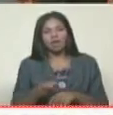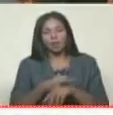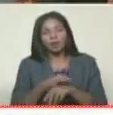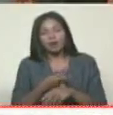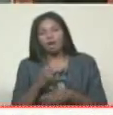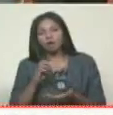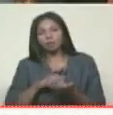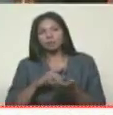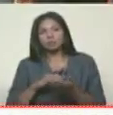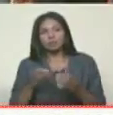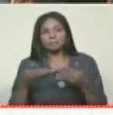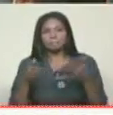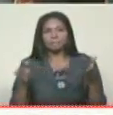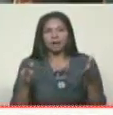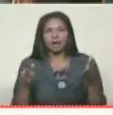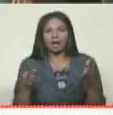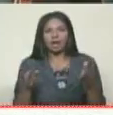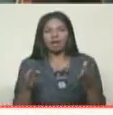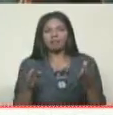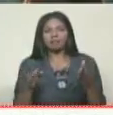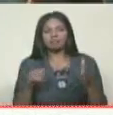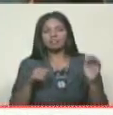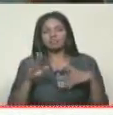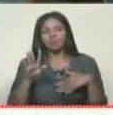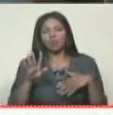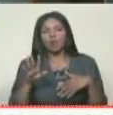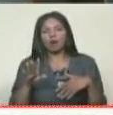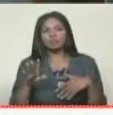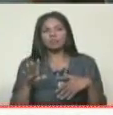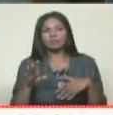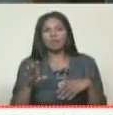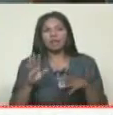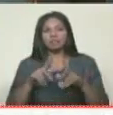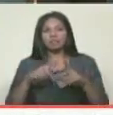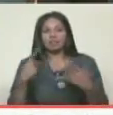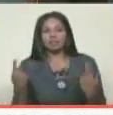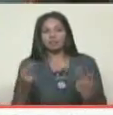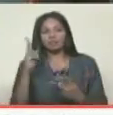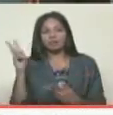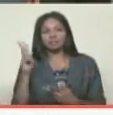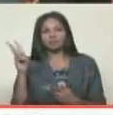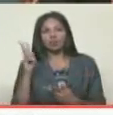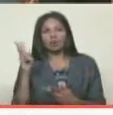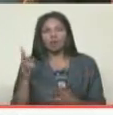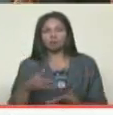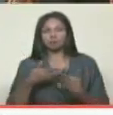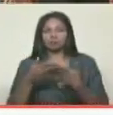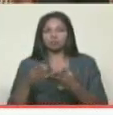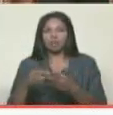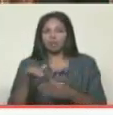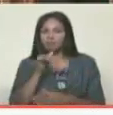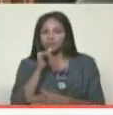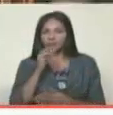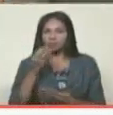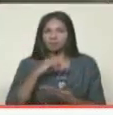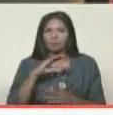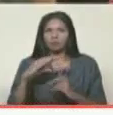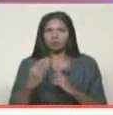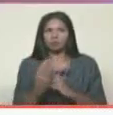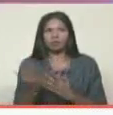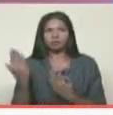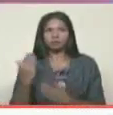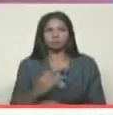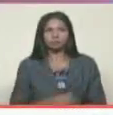inauguración de esta 14ª edición de la Feria Internacional del Libro de Venezuela, y quien detalló o ofreció diversos anuncios en materia cultural.